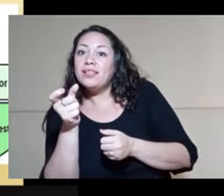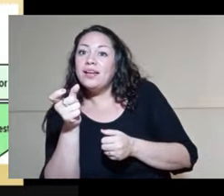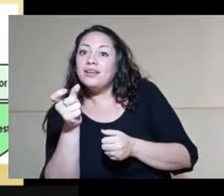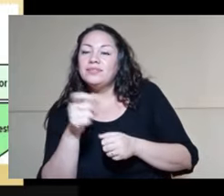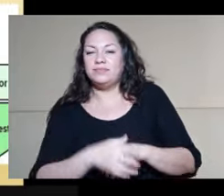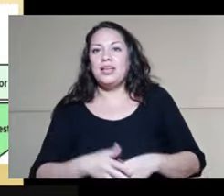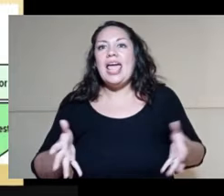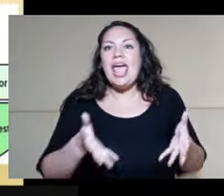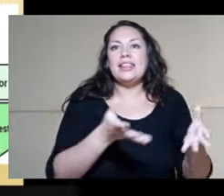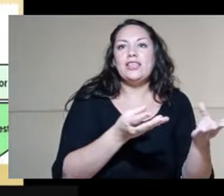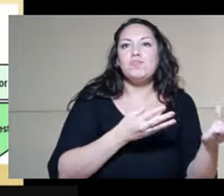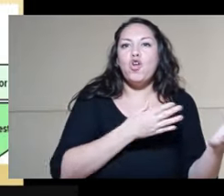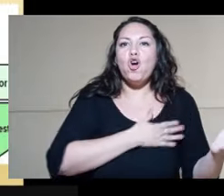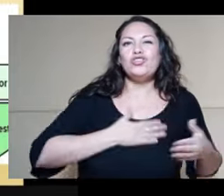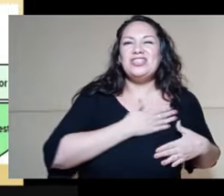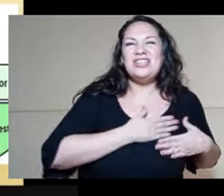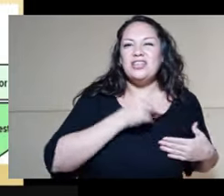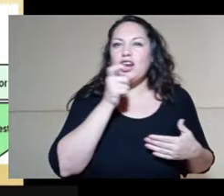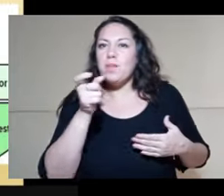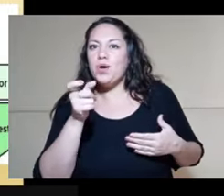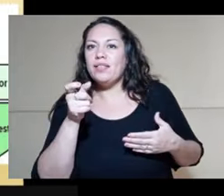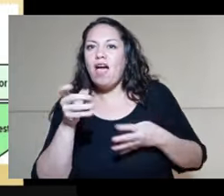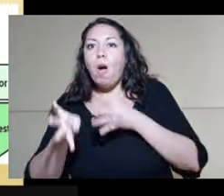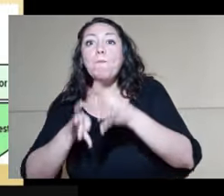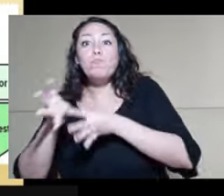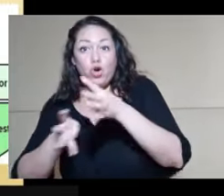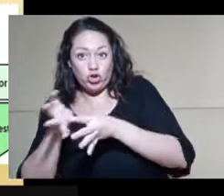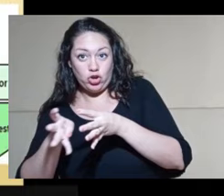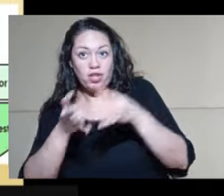la respuesta es motora. ¿Está claro?